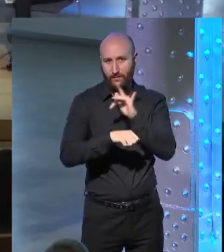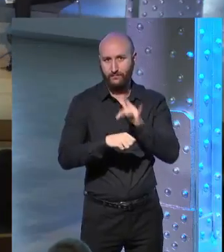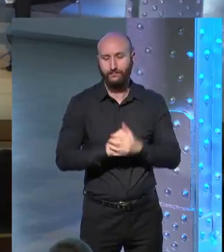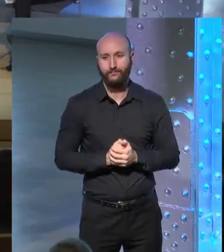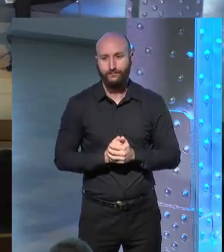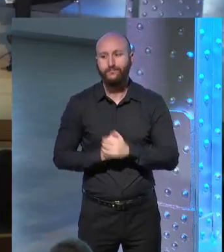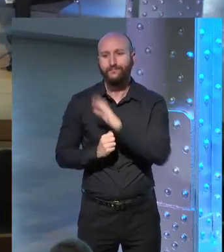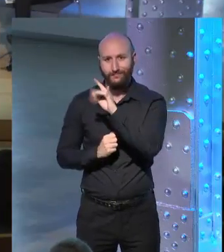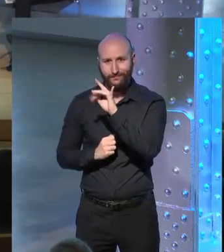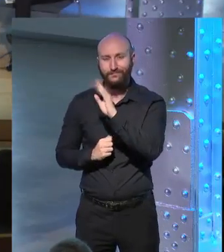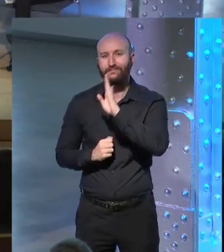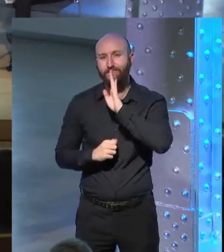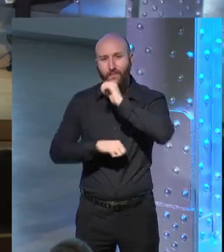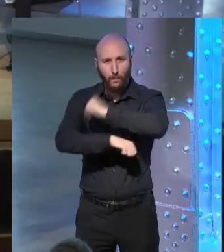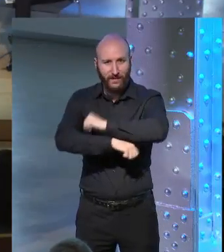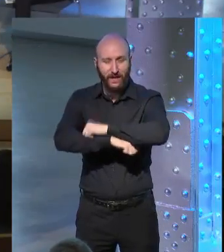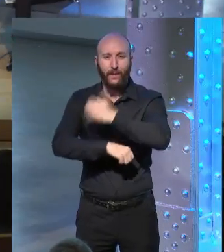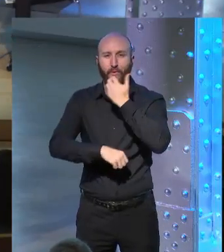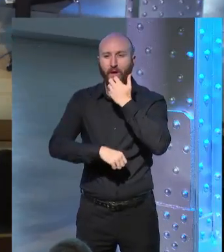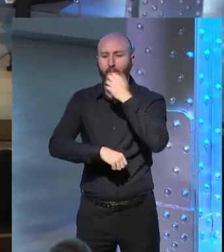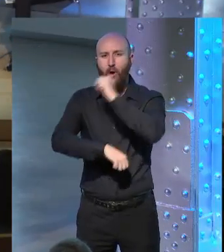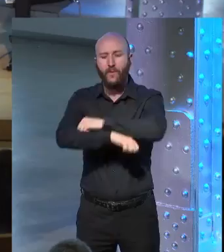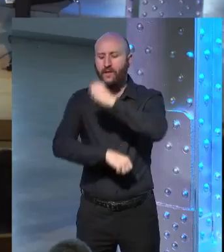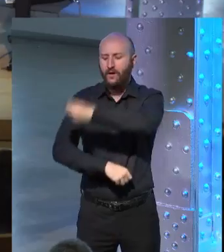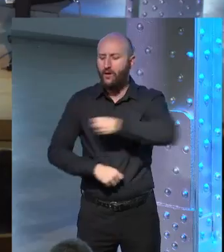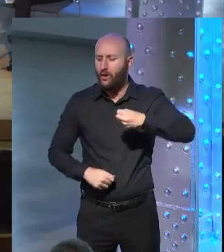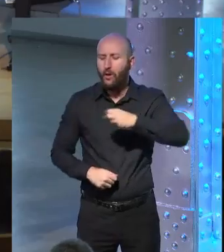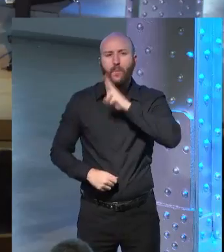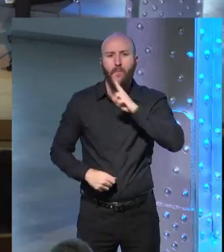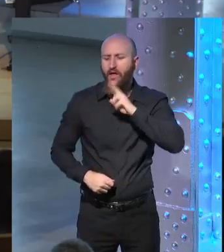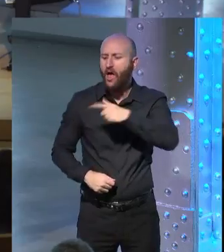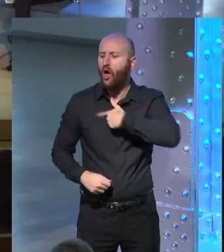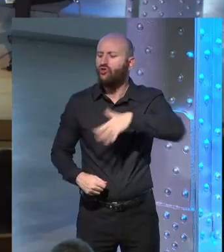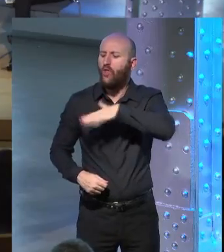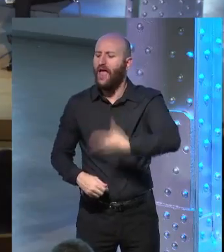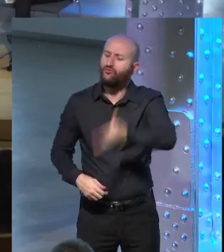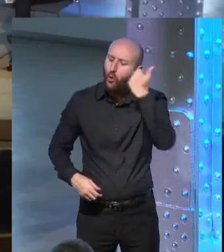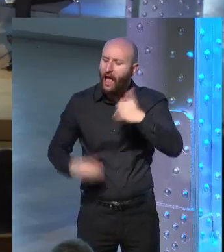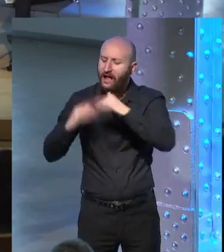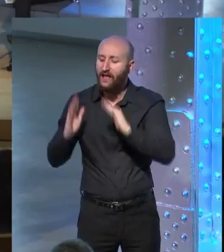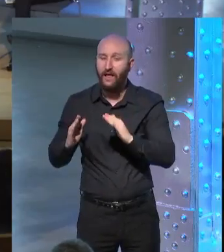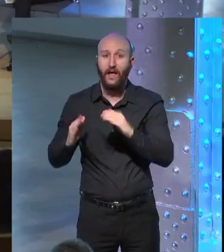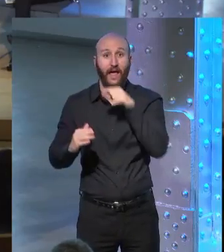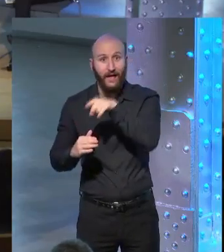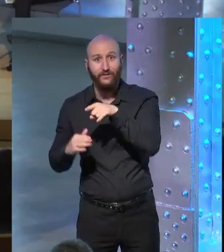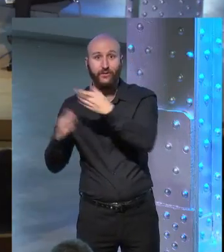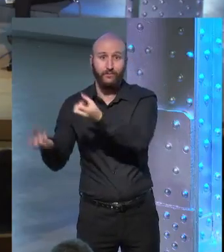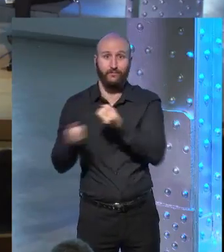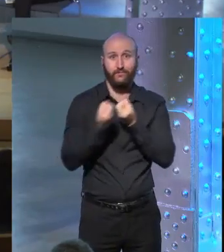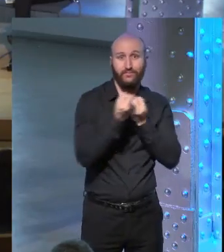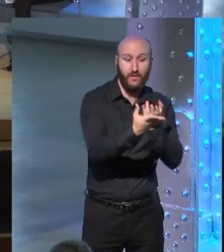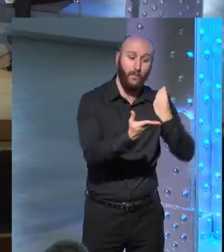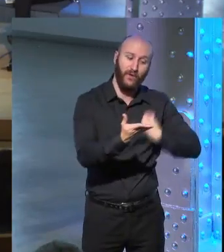concepto. Esa ventana que había antes cuando se asomaba mi madre, ¿dónde está? Sube. Pues simplemente es trasladarlo a la ventana